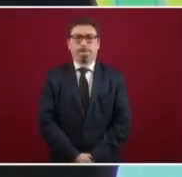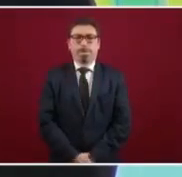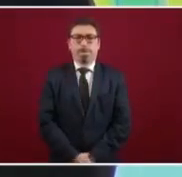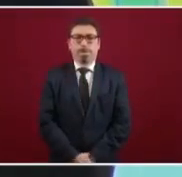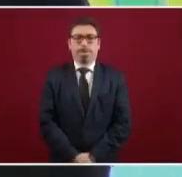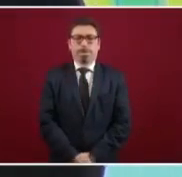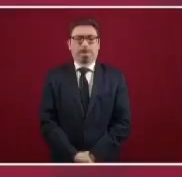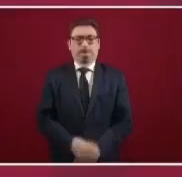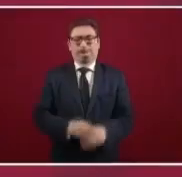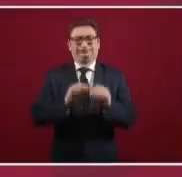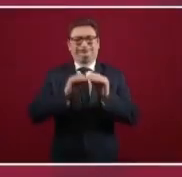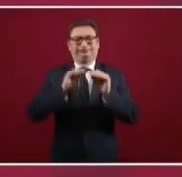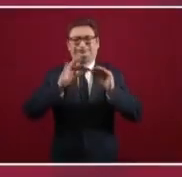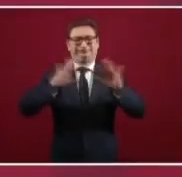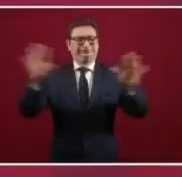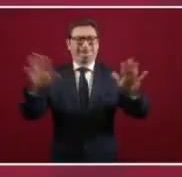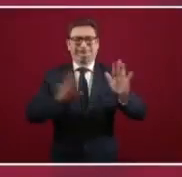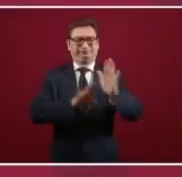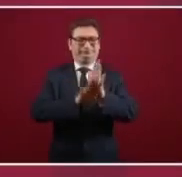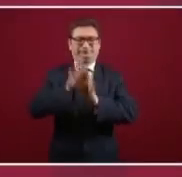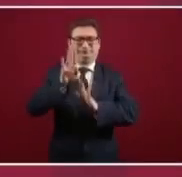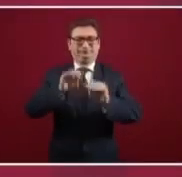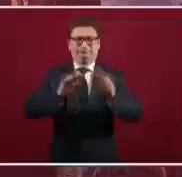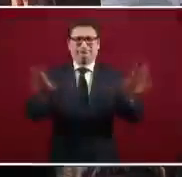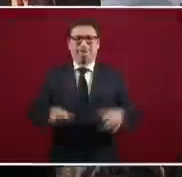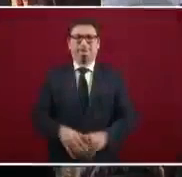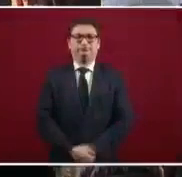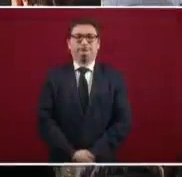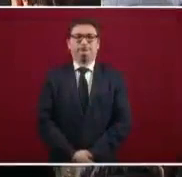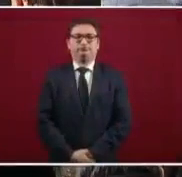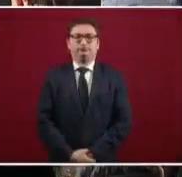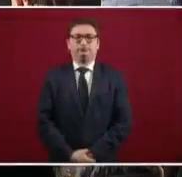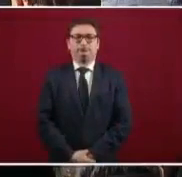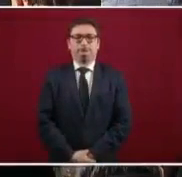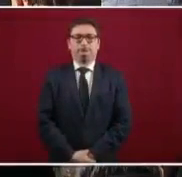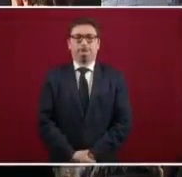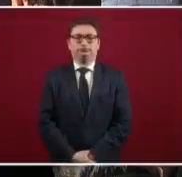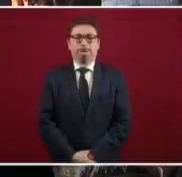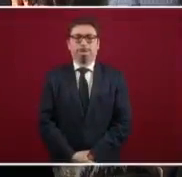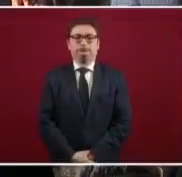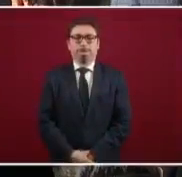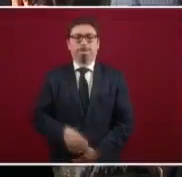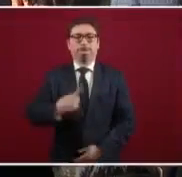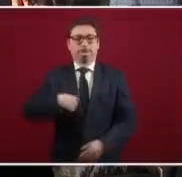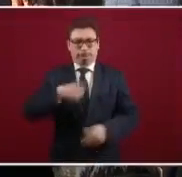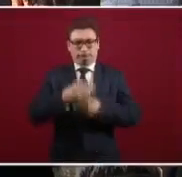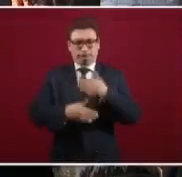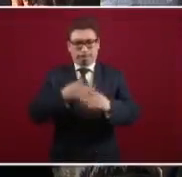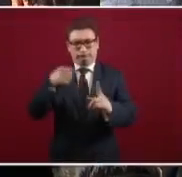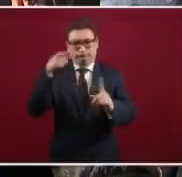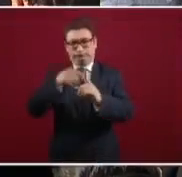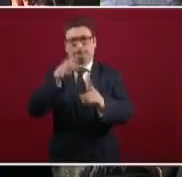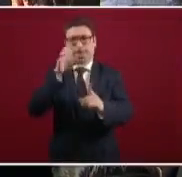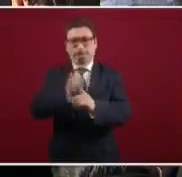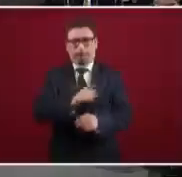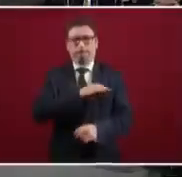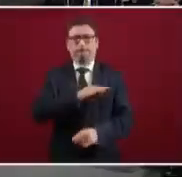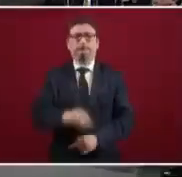sin duda que va a haber crecimiento y vamos a llegar a la meta que tenemos